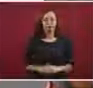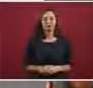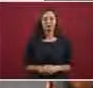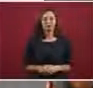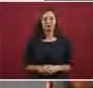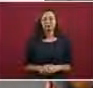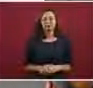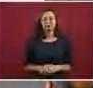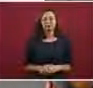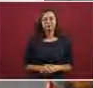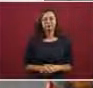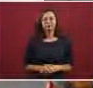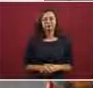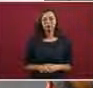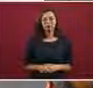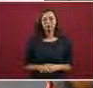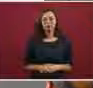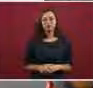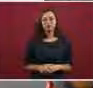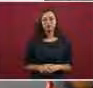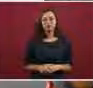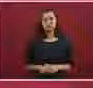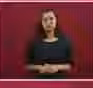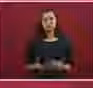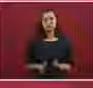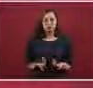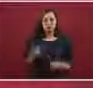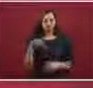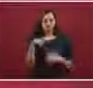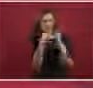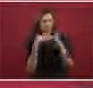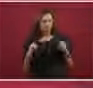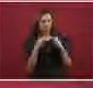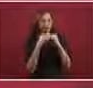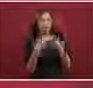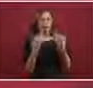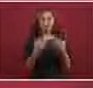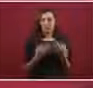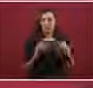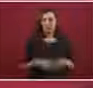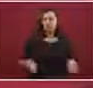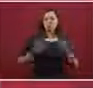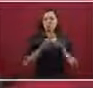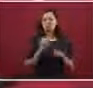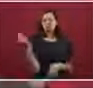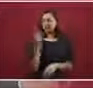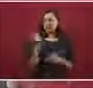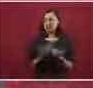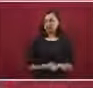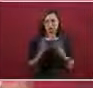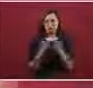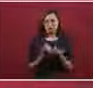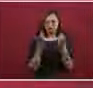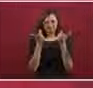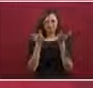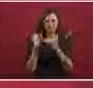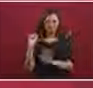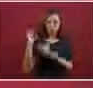O sea, para ser importante se necesita tener